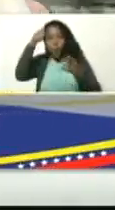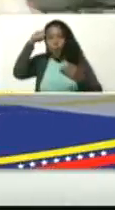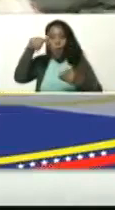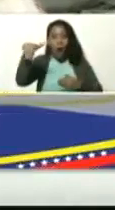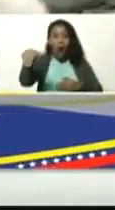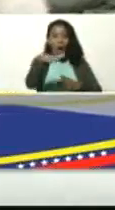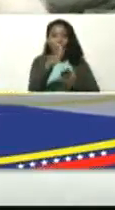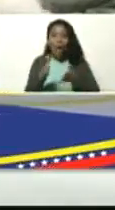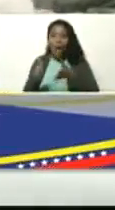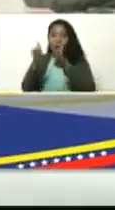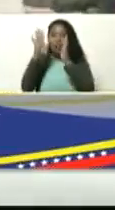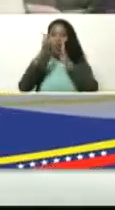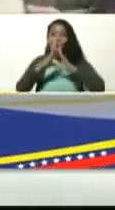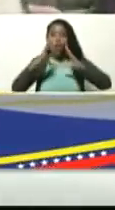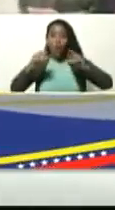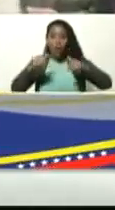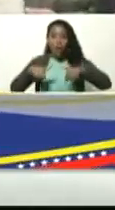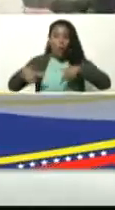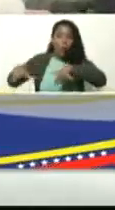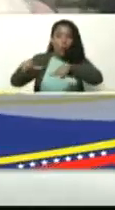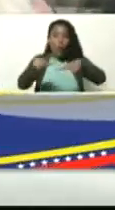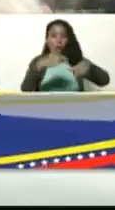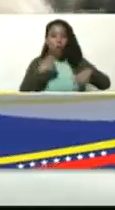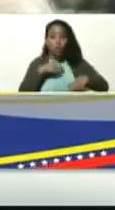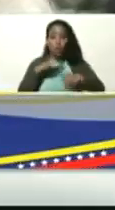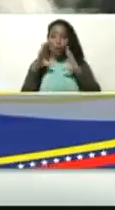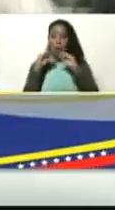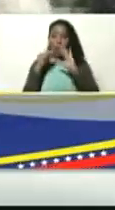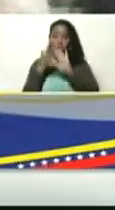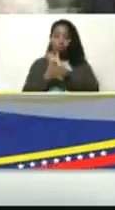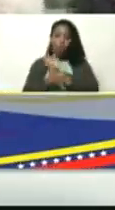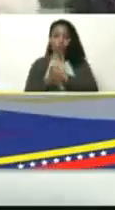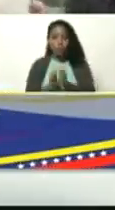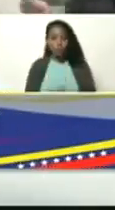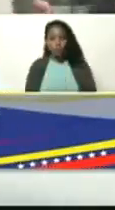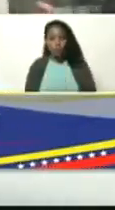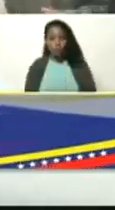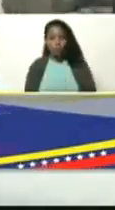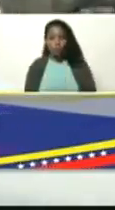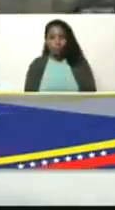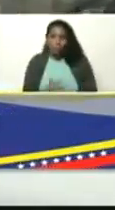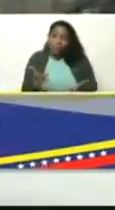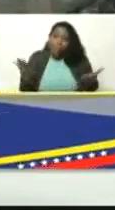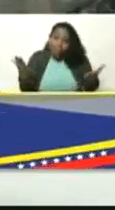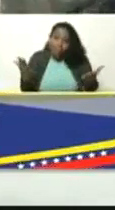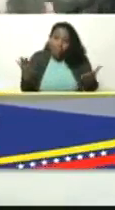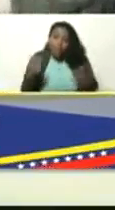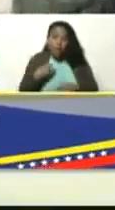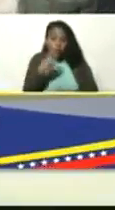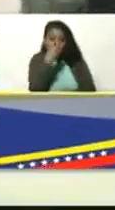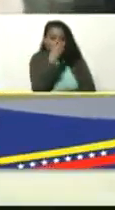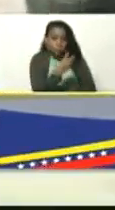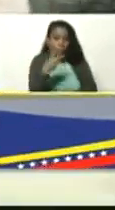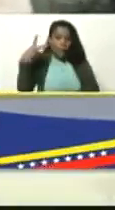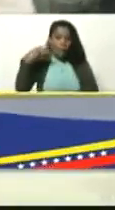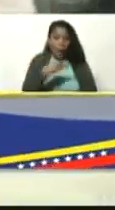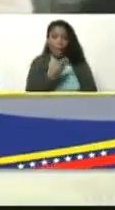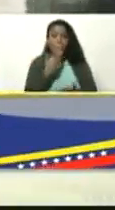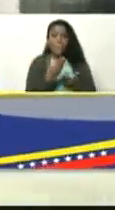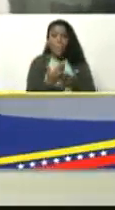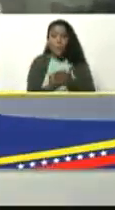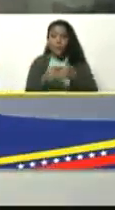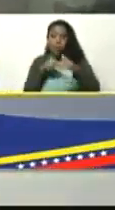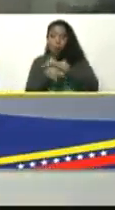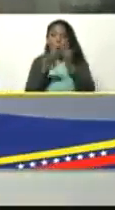ciudades en todas estas zonas que estamos hablando. Así que la visita de Tejería nos permitió entrar